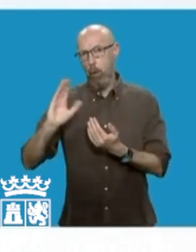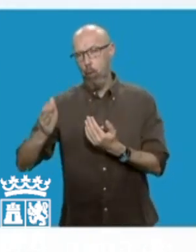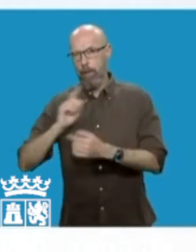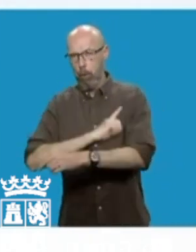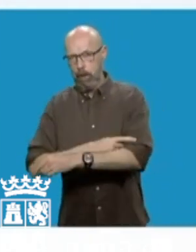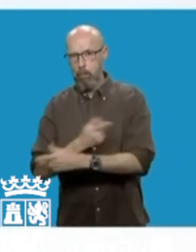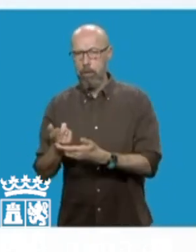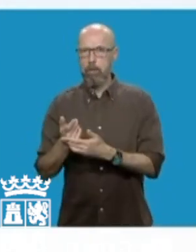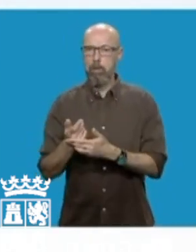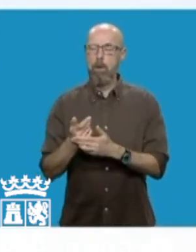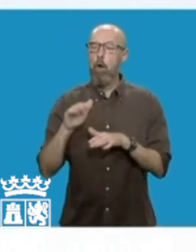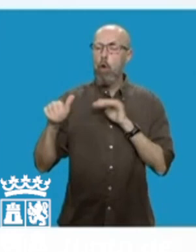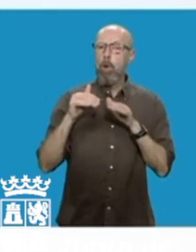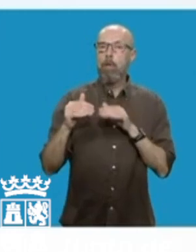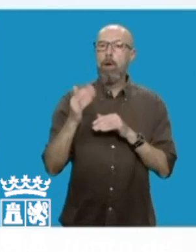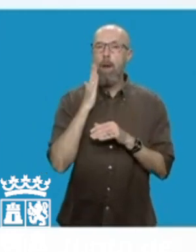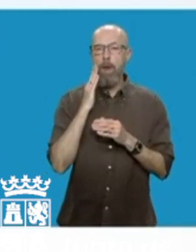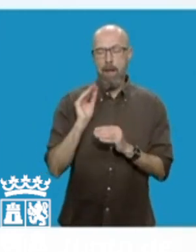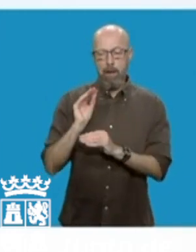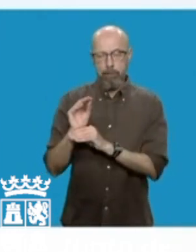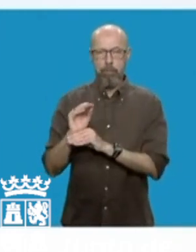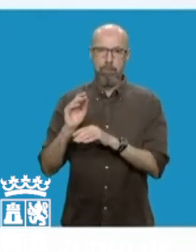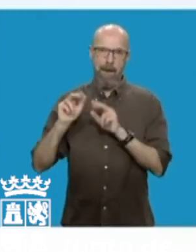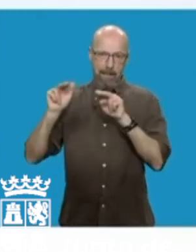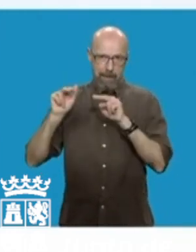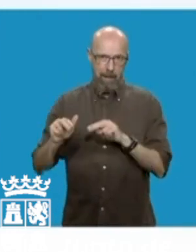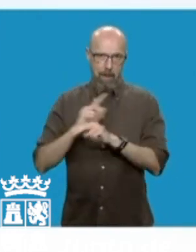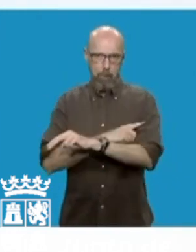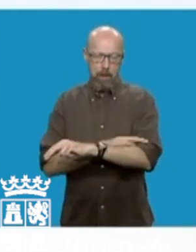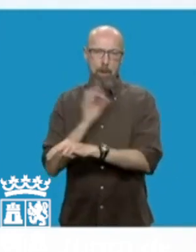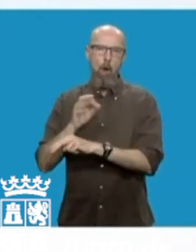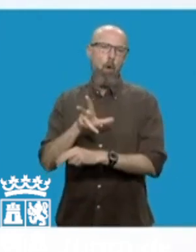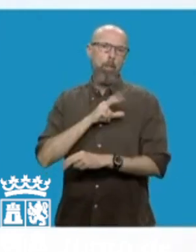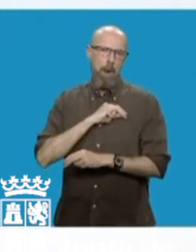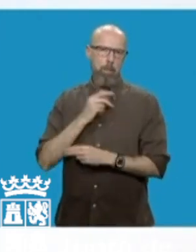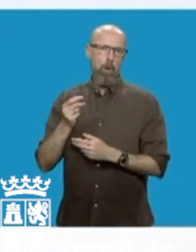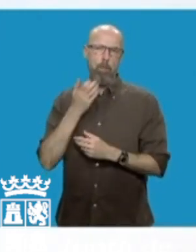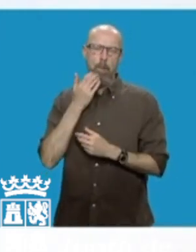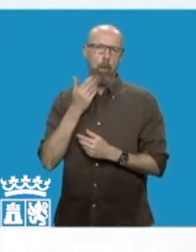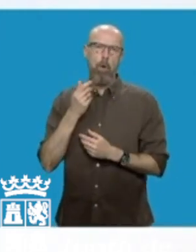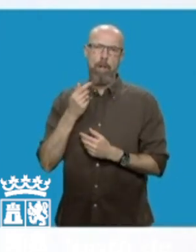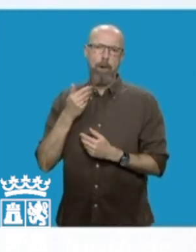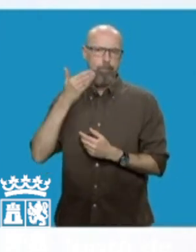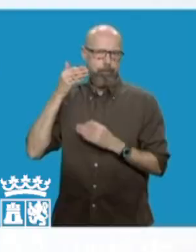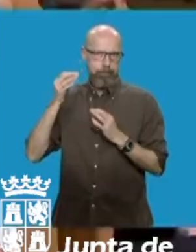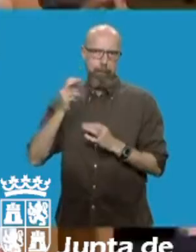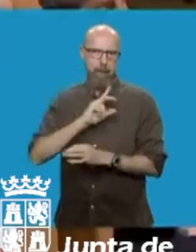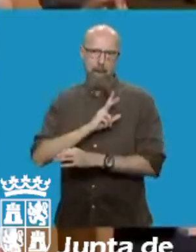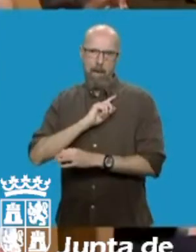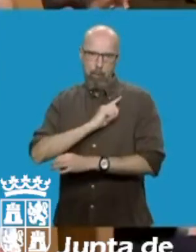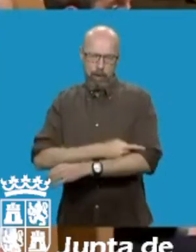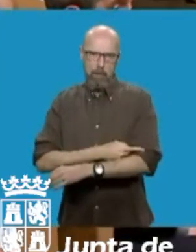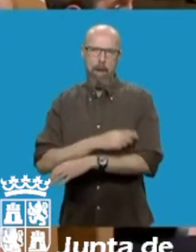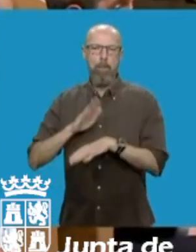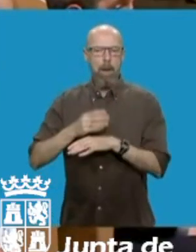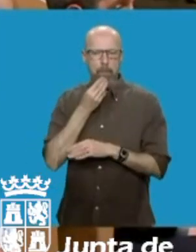la convocatoria de becas en las residencias deportivas y nuevas convocatorias de premios, como los de excelencia deportiva, para nuestros mejores deportistas y entrenadores,